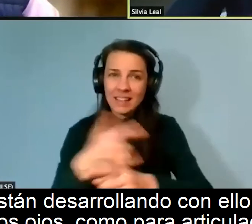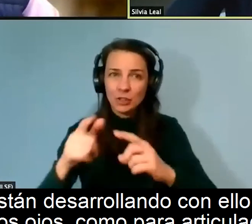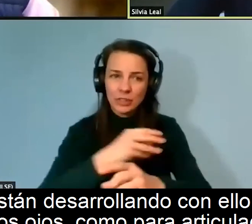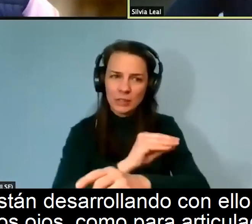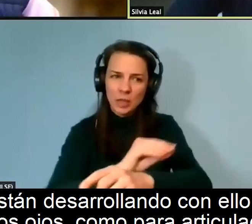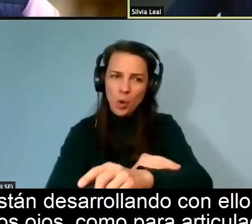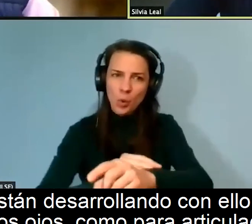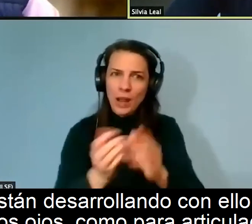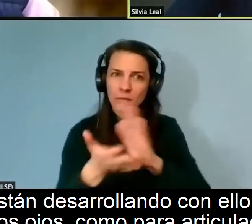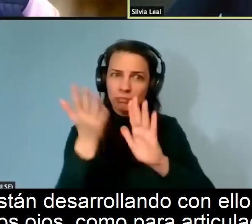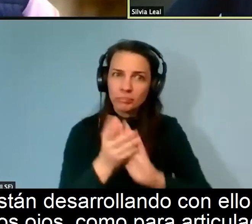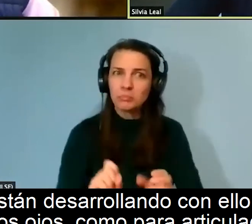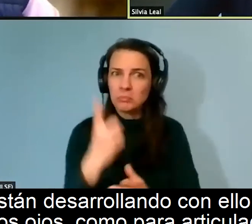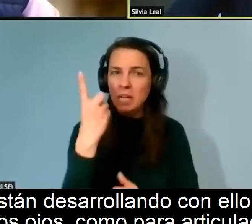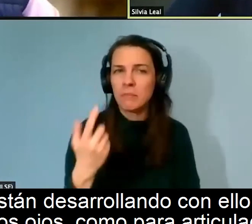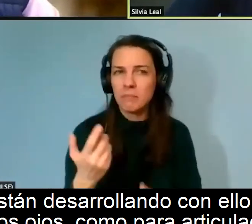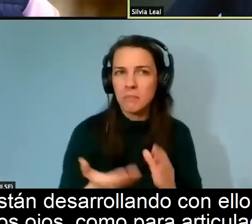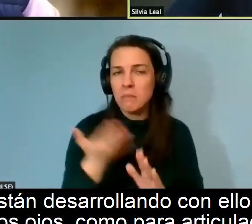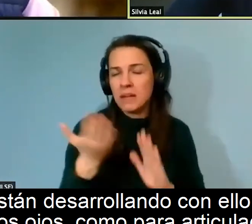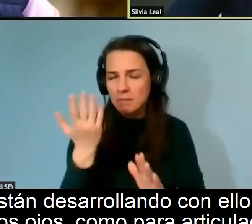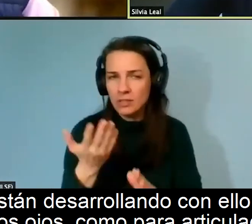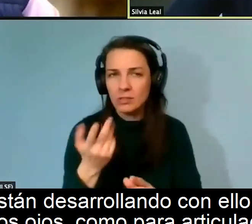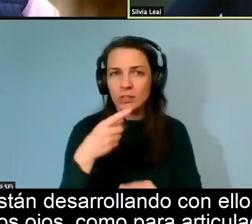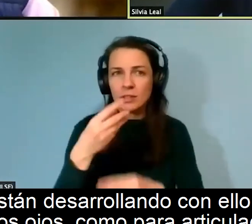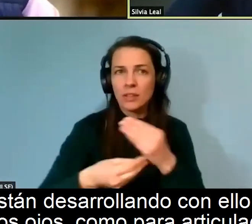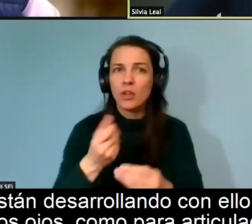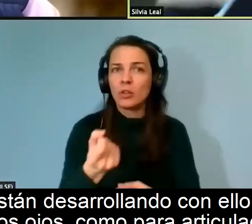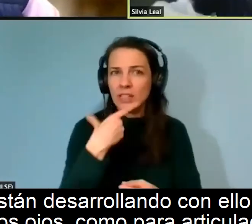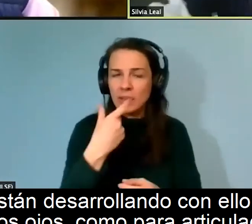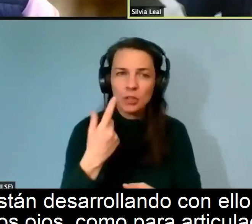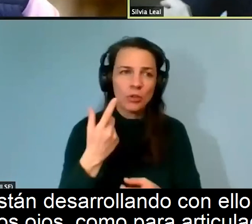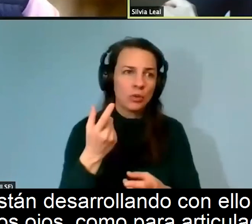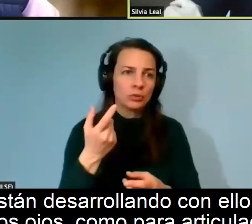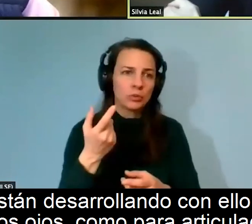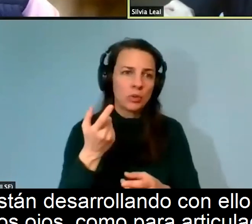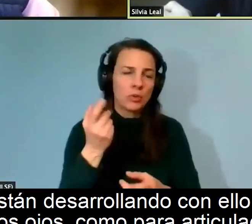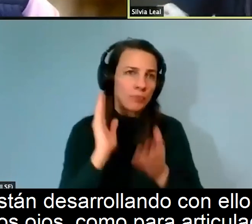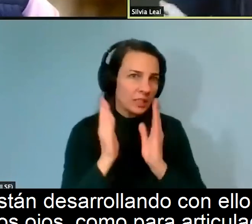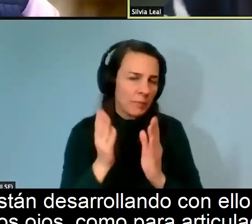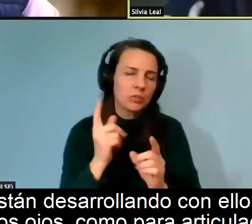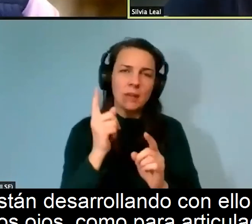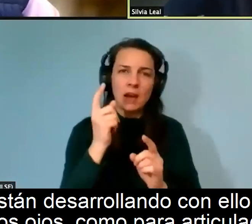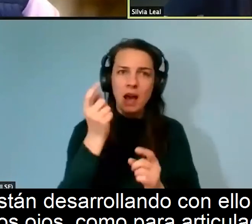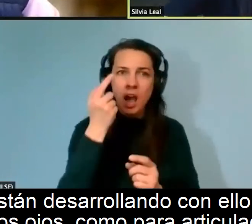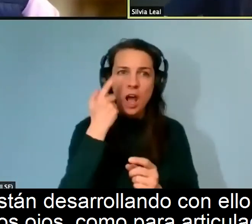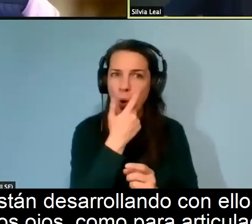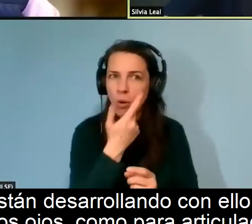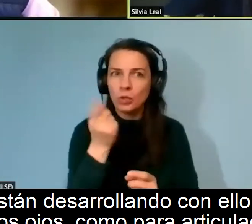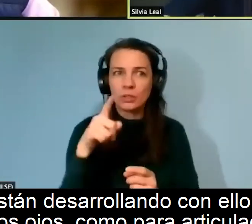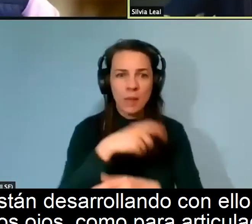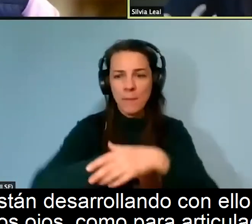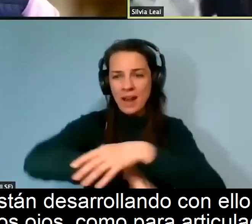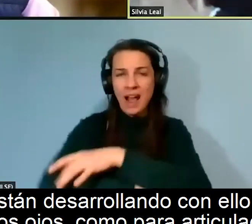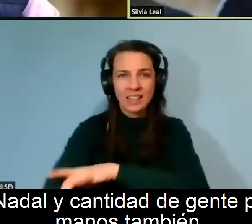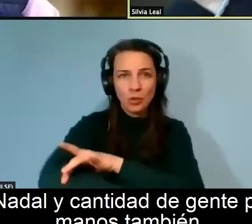y bueno, están desarrollando con ello pues tratamientos tanto para los ojos como para articulaciones, bueno,